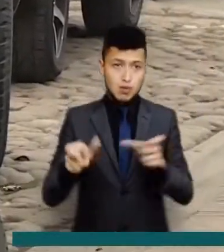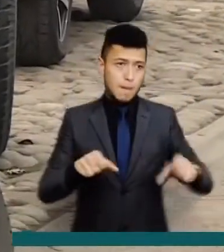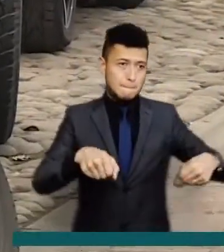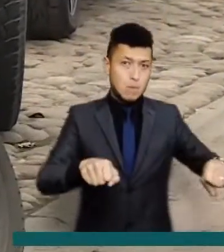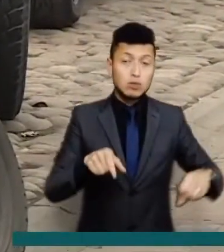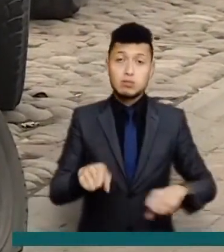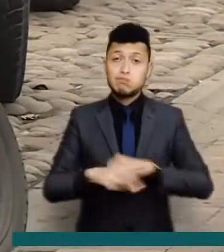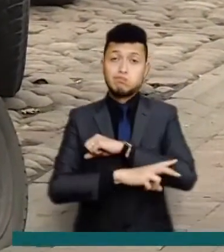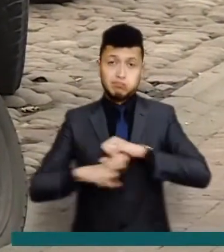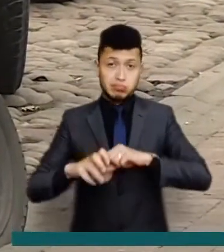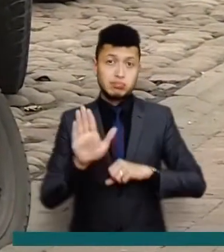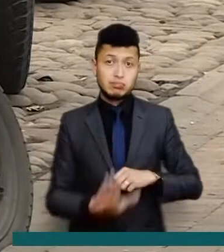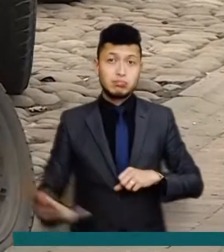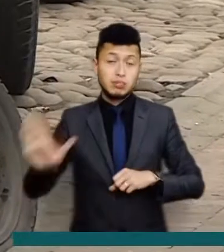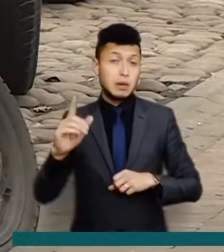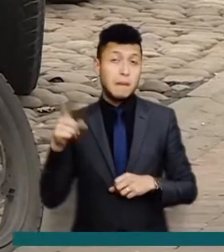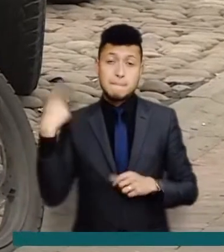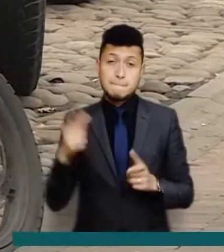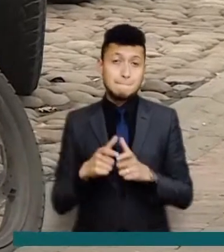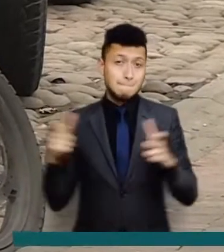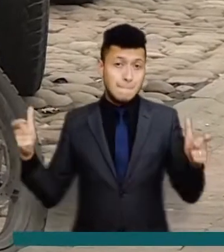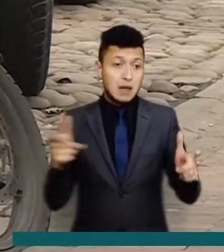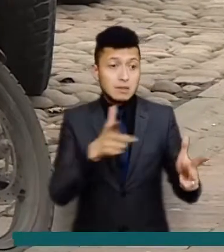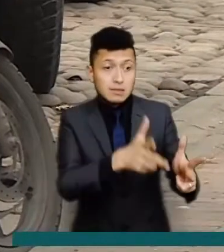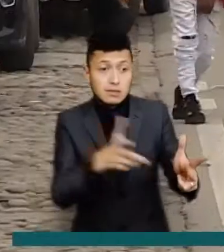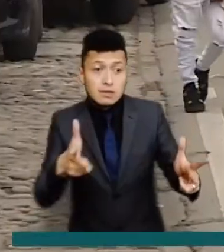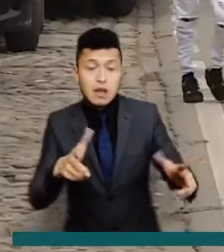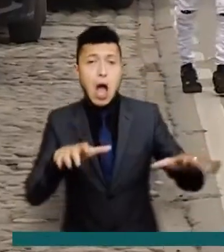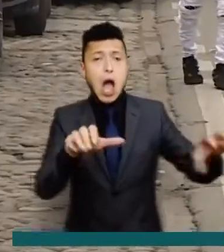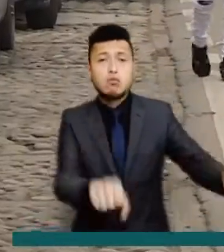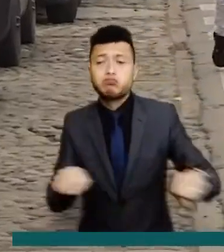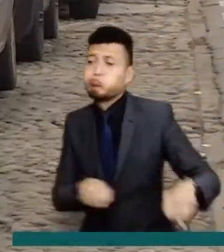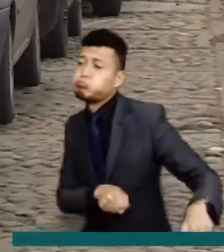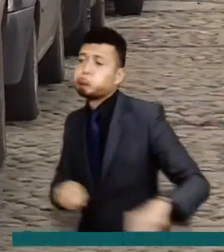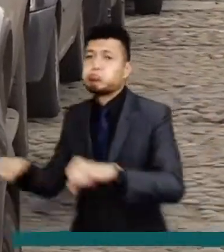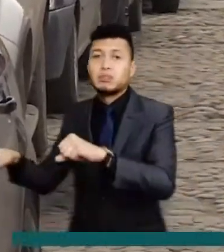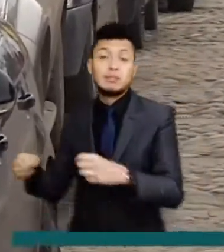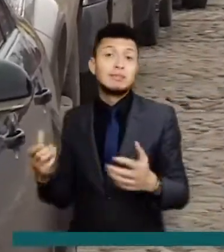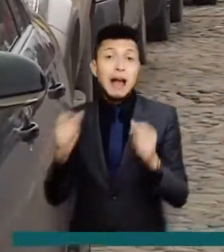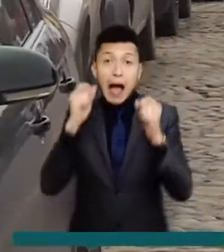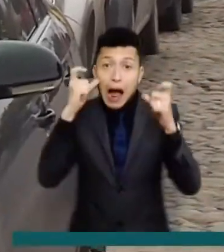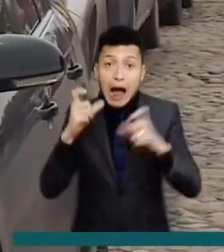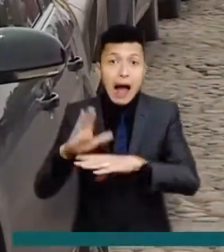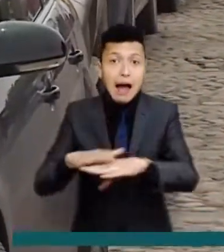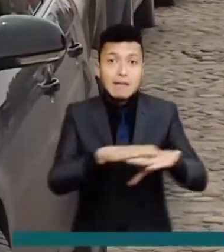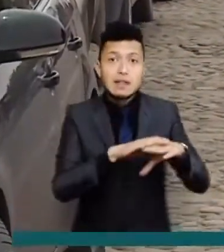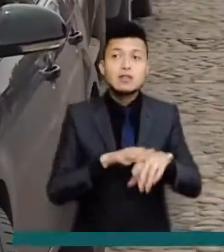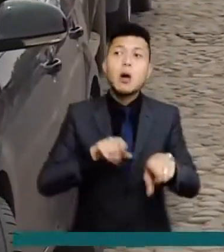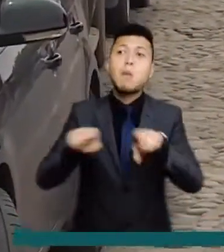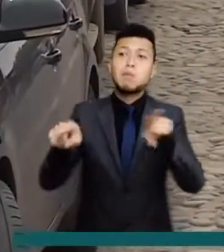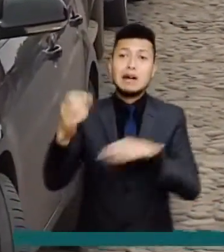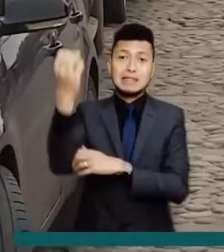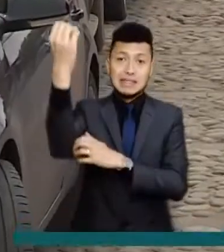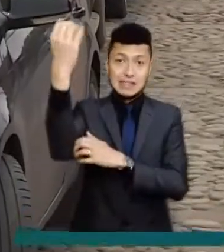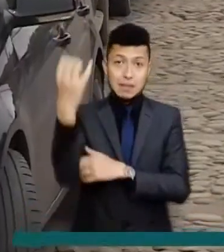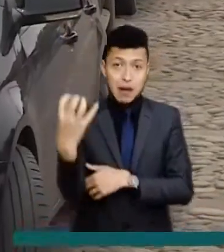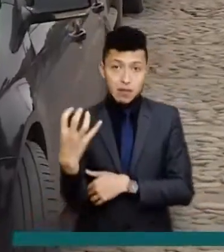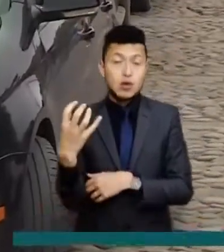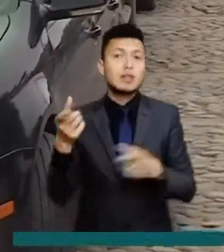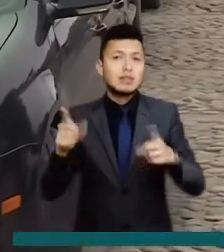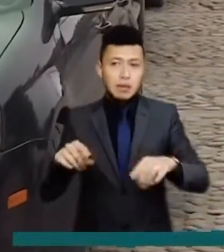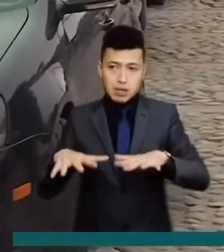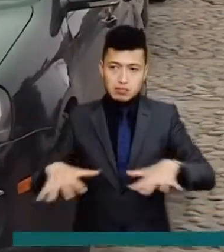el departamento esta modalidad de hurto es la más común. Sin embargo, hay alerta específica por la que se registran los semáforos de las